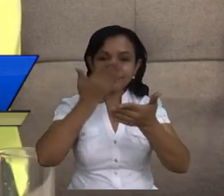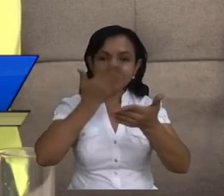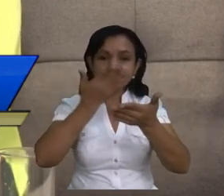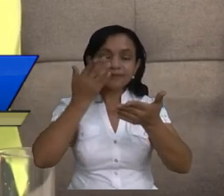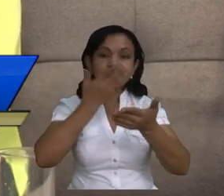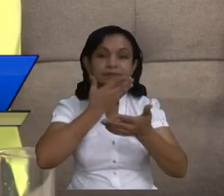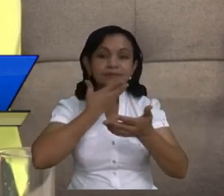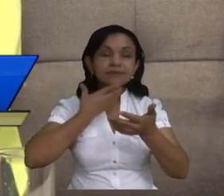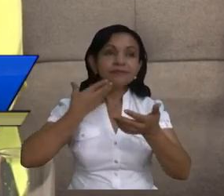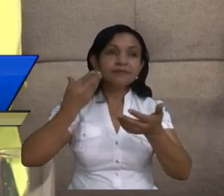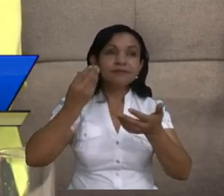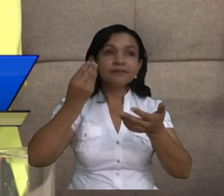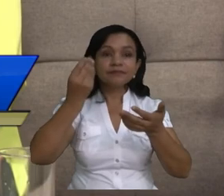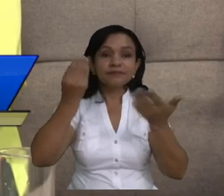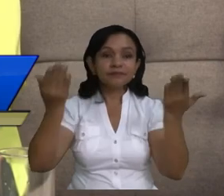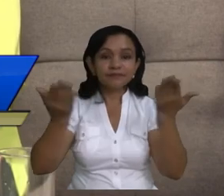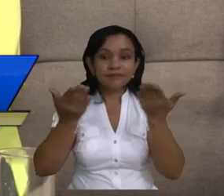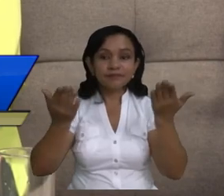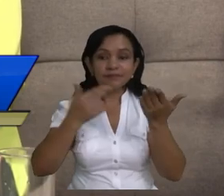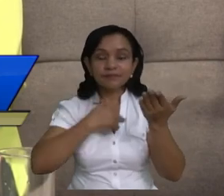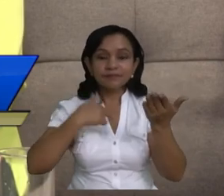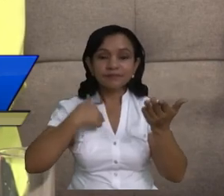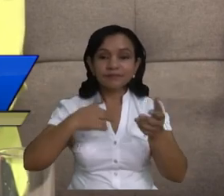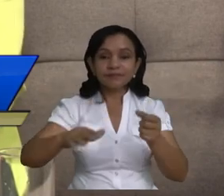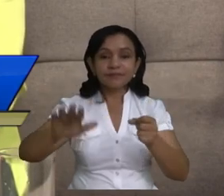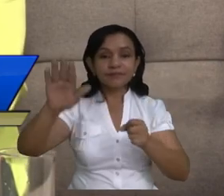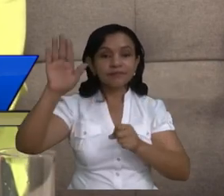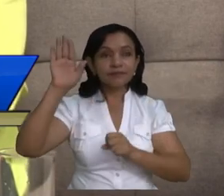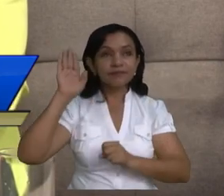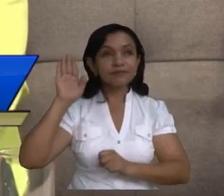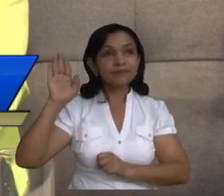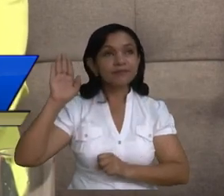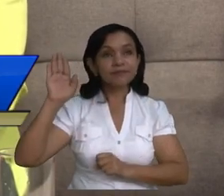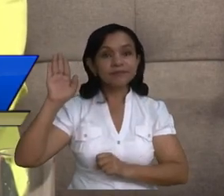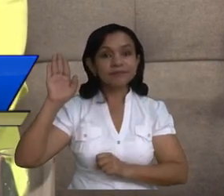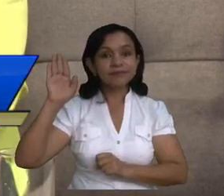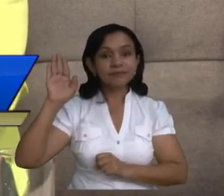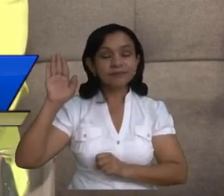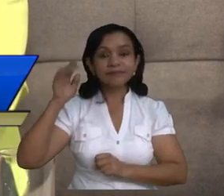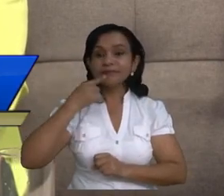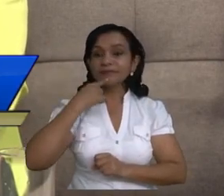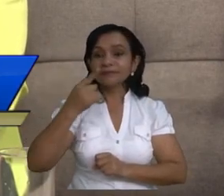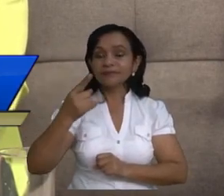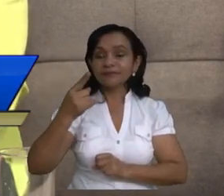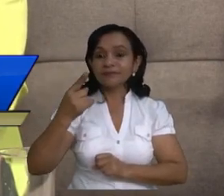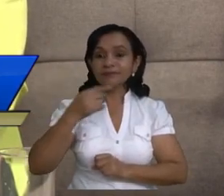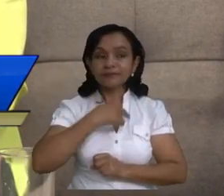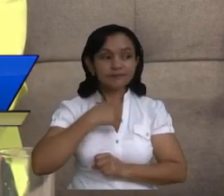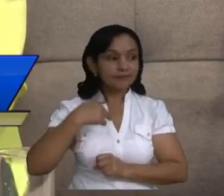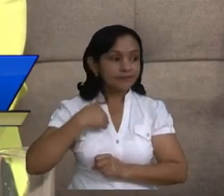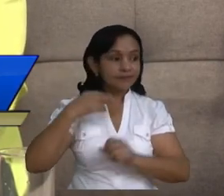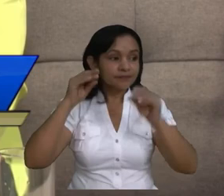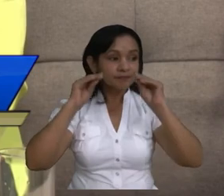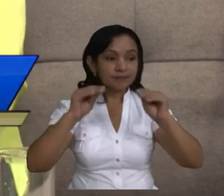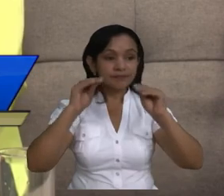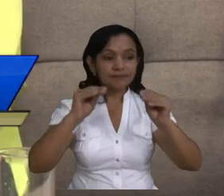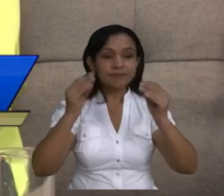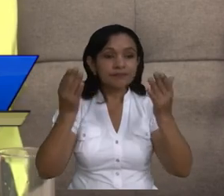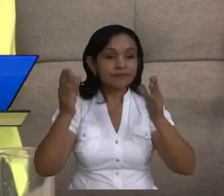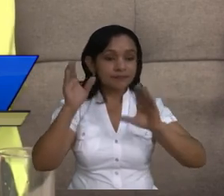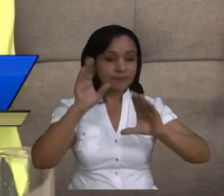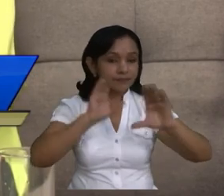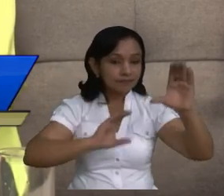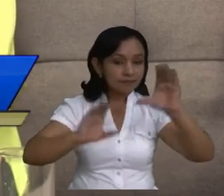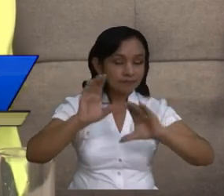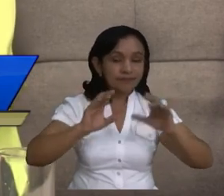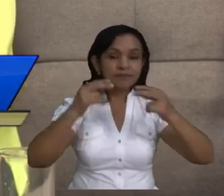los jóvenes, una formación comprometida, porque no, nosotros decimos, damos formación científica, pero